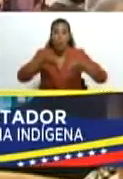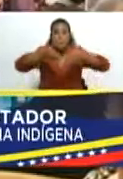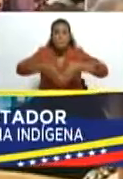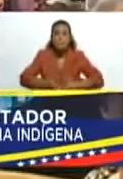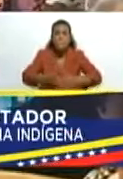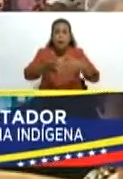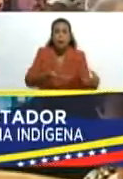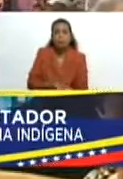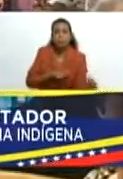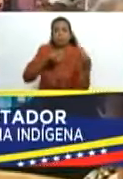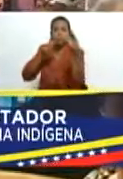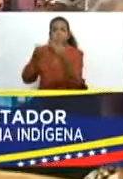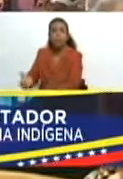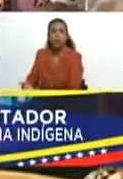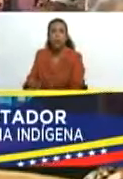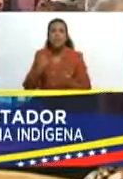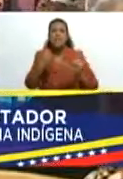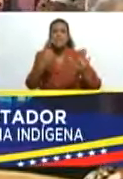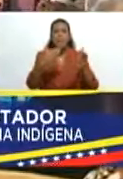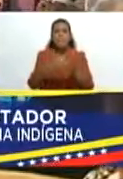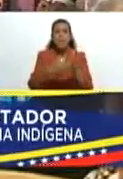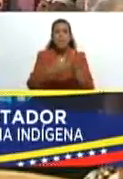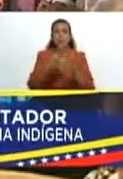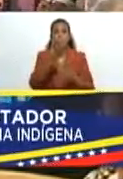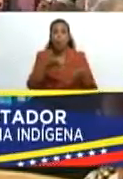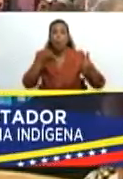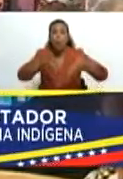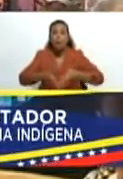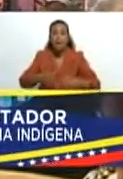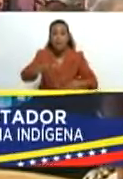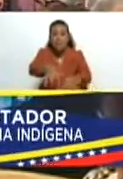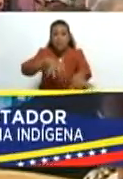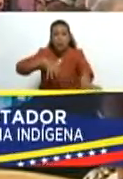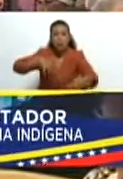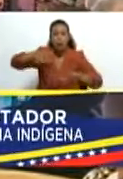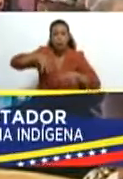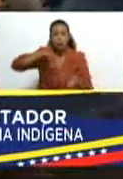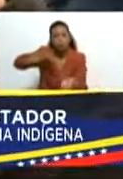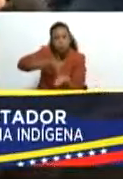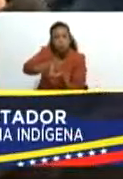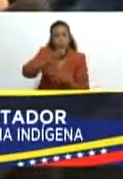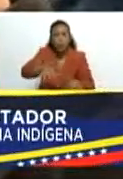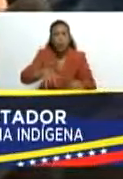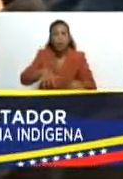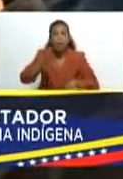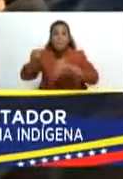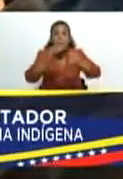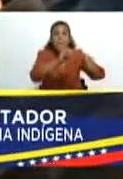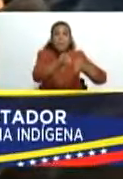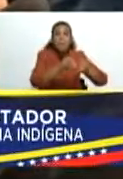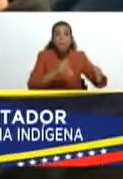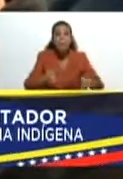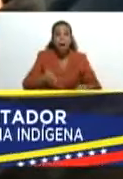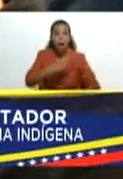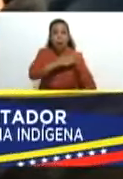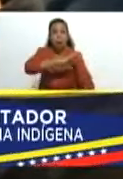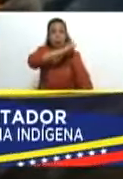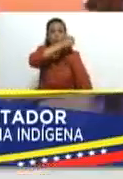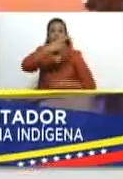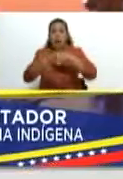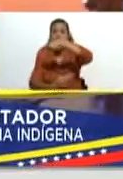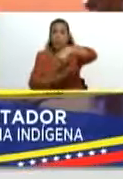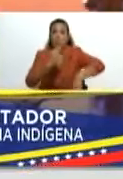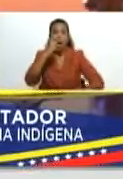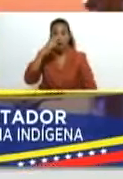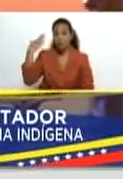Pedro, 6.000 fusiles, 4 barcos, soldados. Convocó al alto mando revolucionario